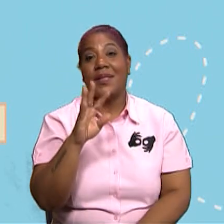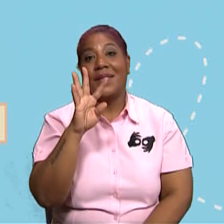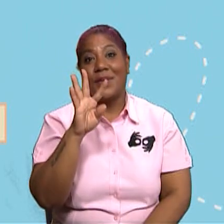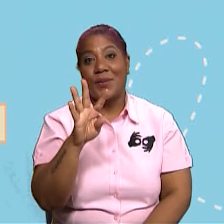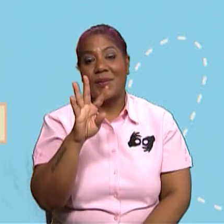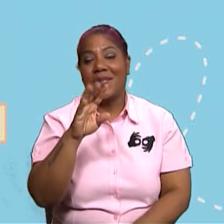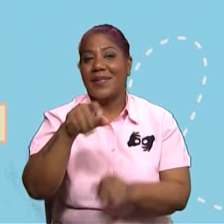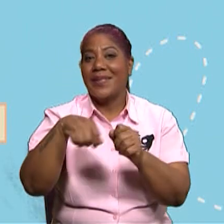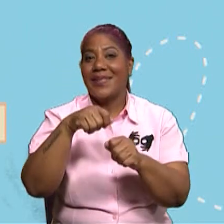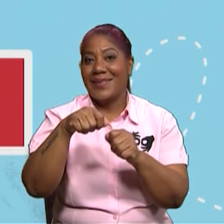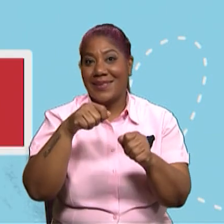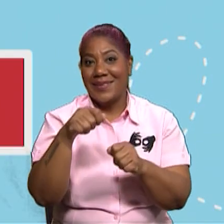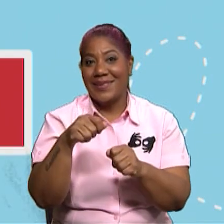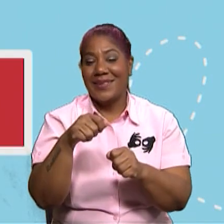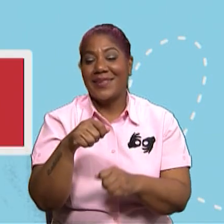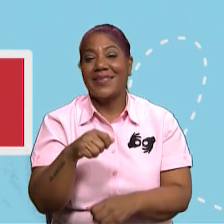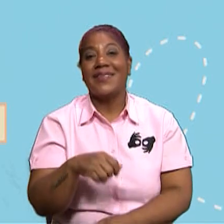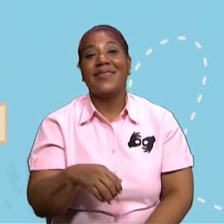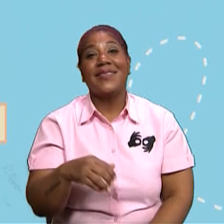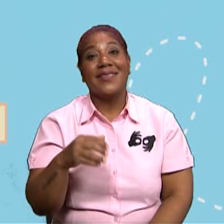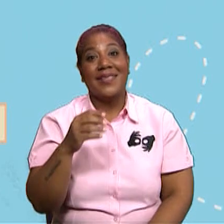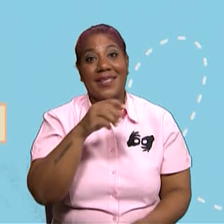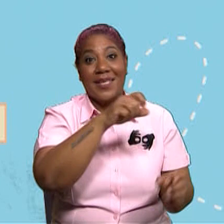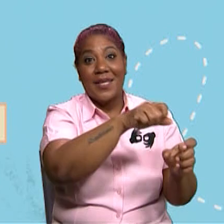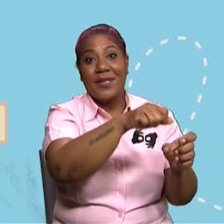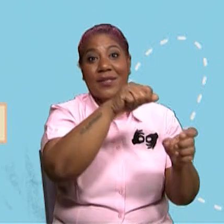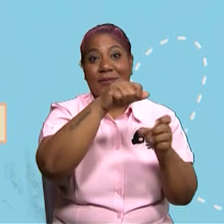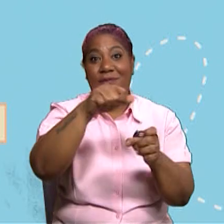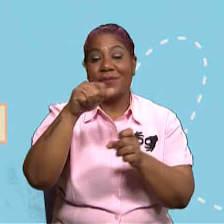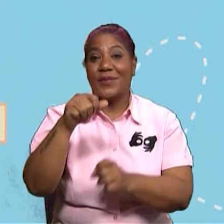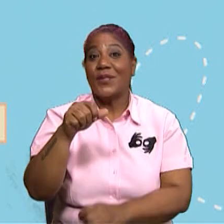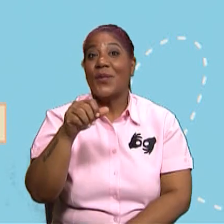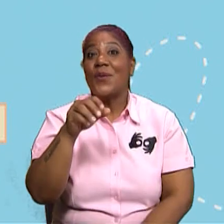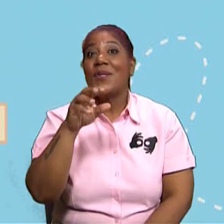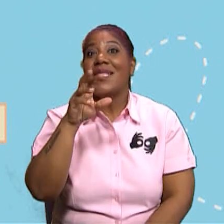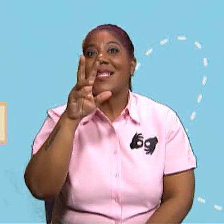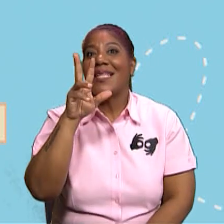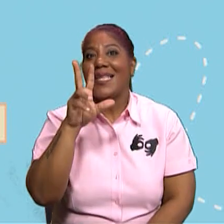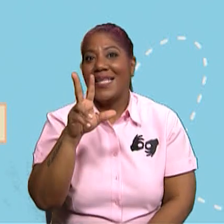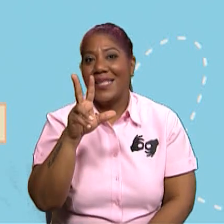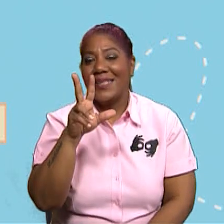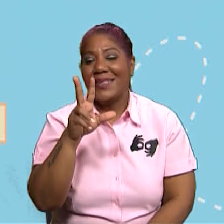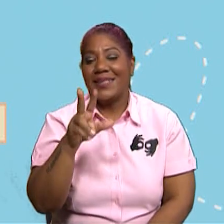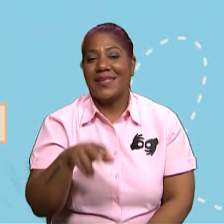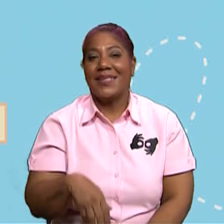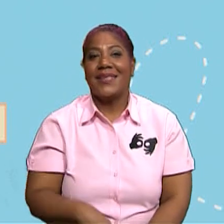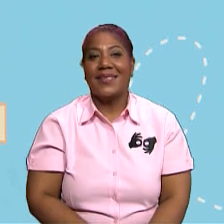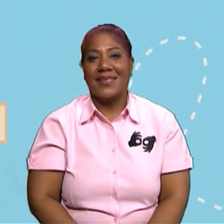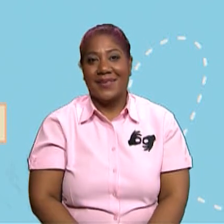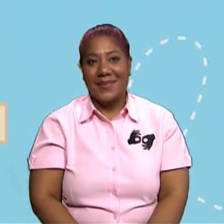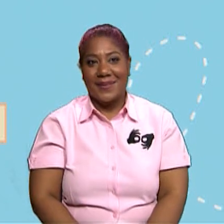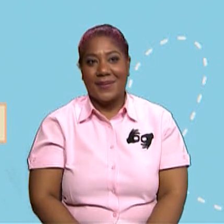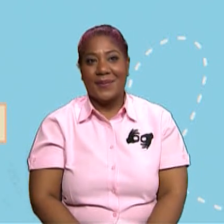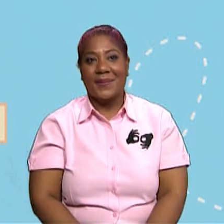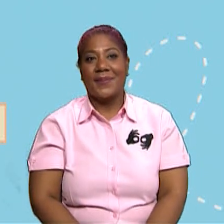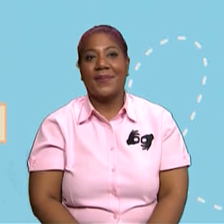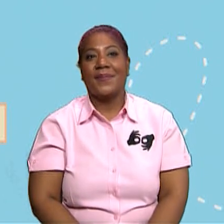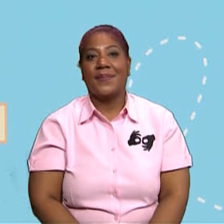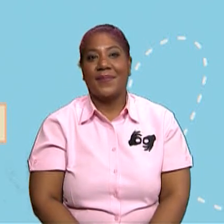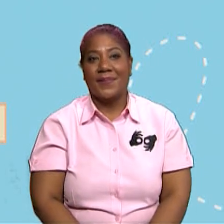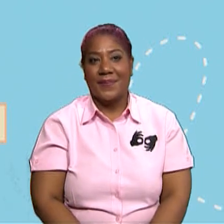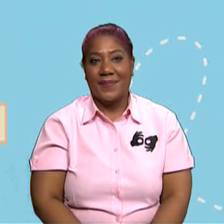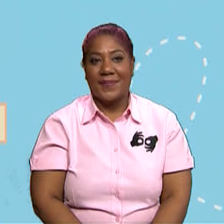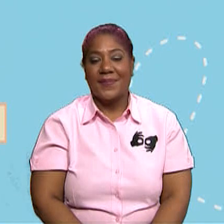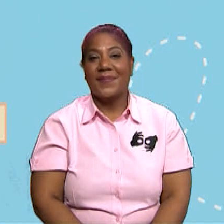tercera bolsita. Ahora Juan tendrá 3 bolsitas de galletas. Muy bien. Lo hemos verificado con